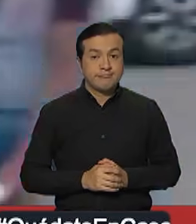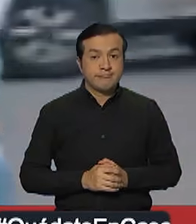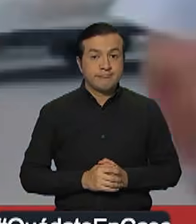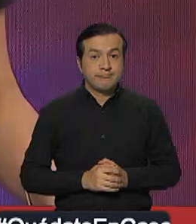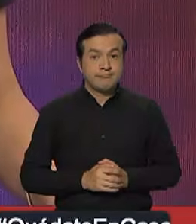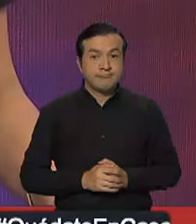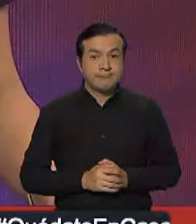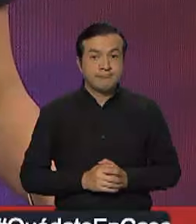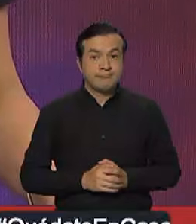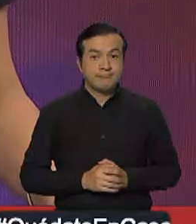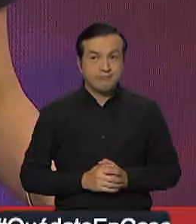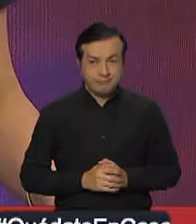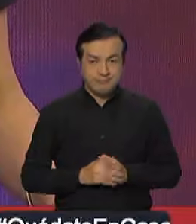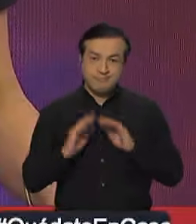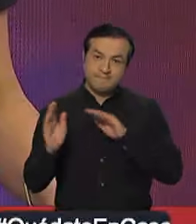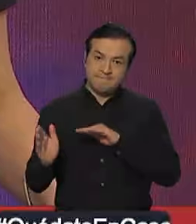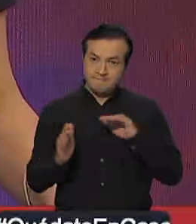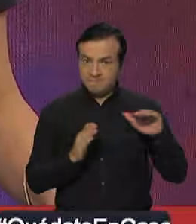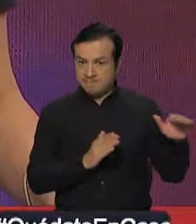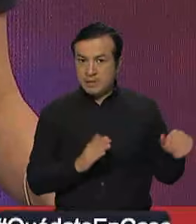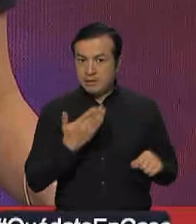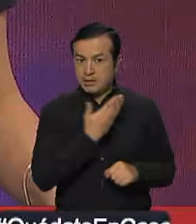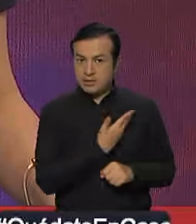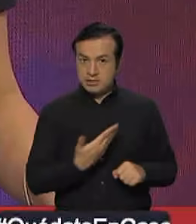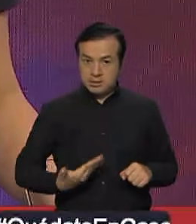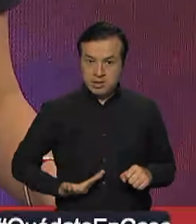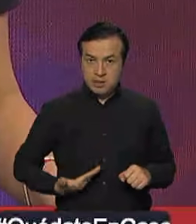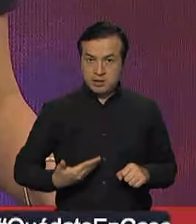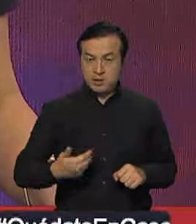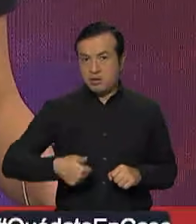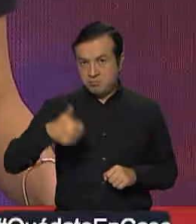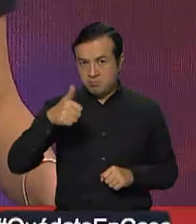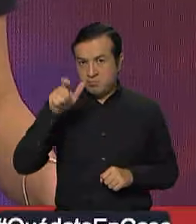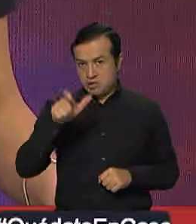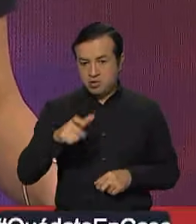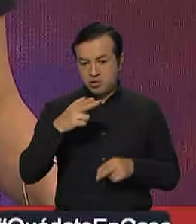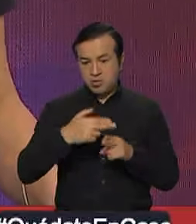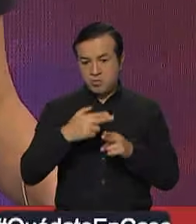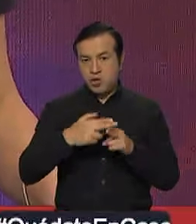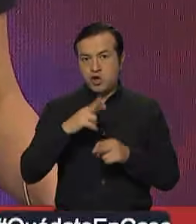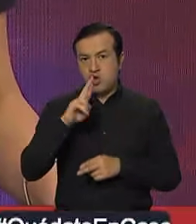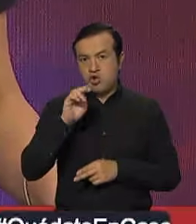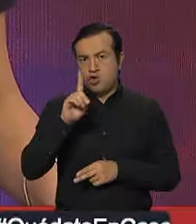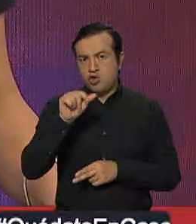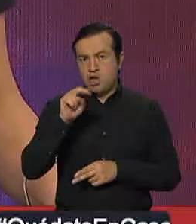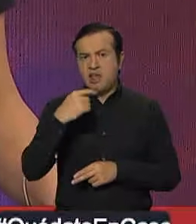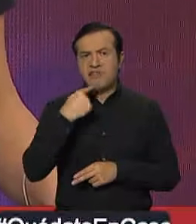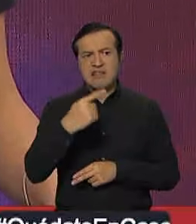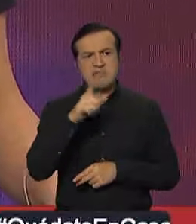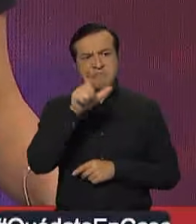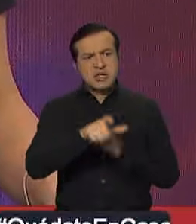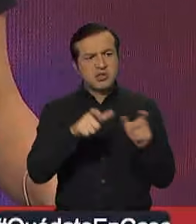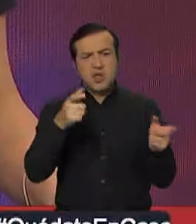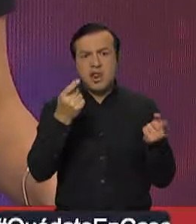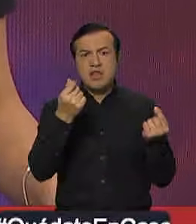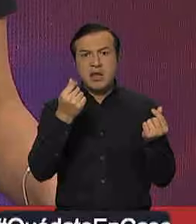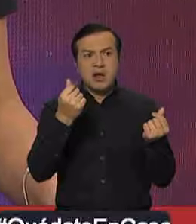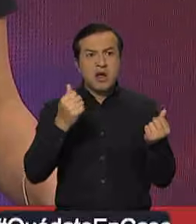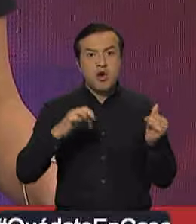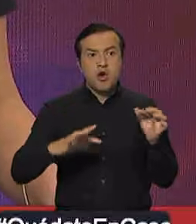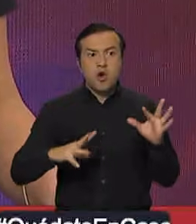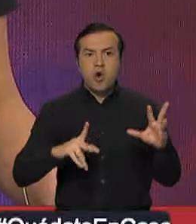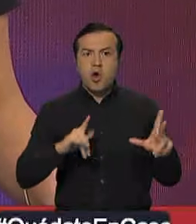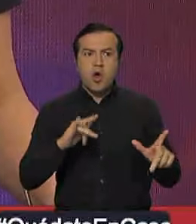Públicos. El jefe de gabinete de la presidencia, Juan Sebastián Roldán, calificó como miserable a quien usa recursos públicos para